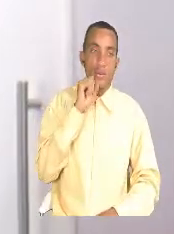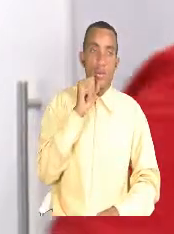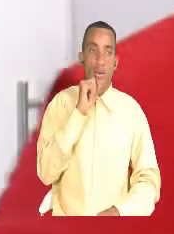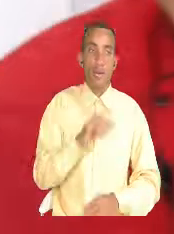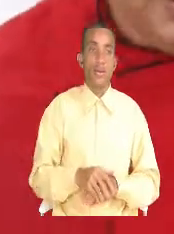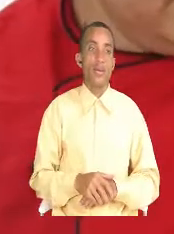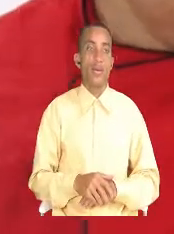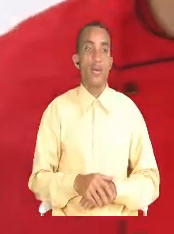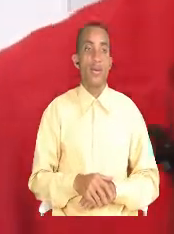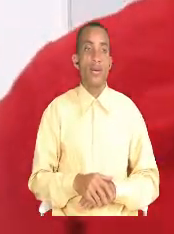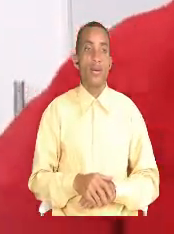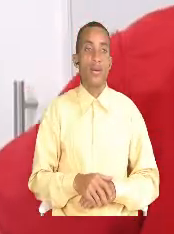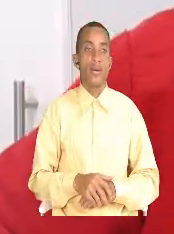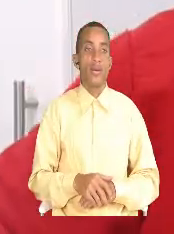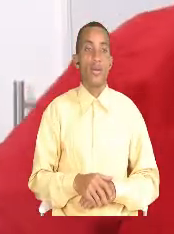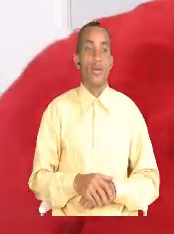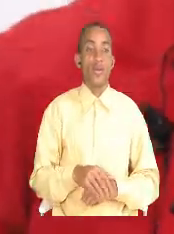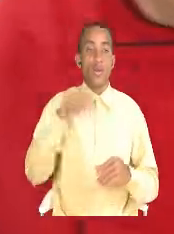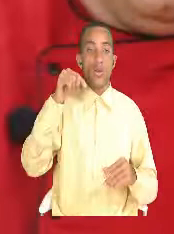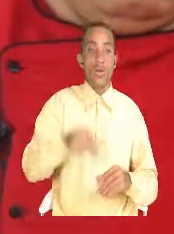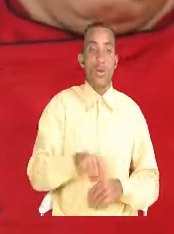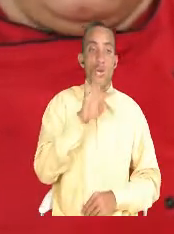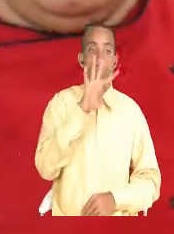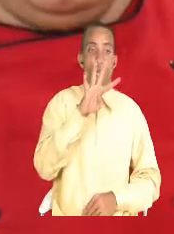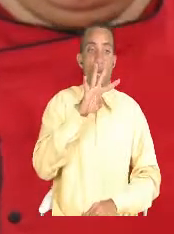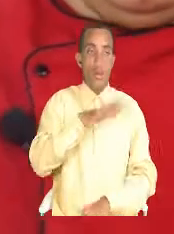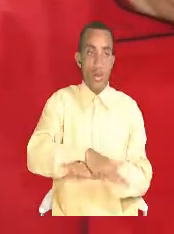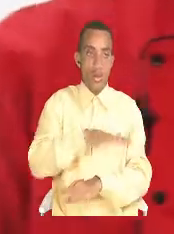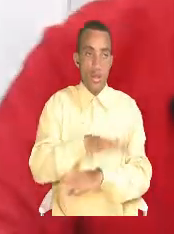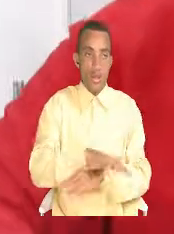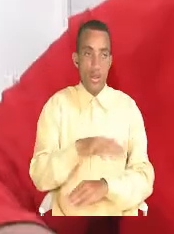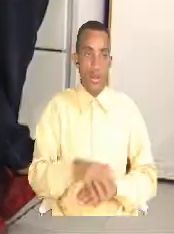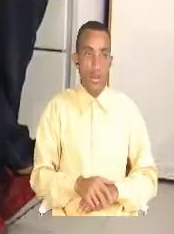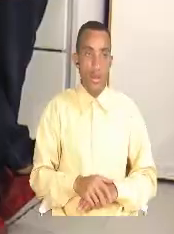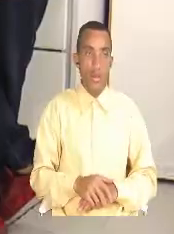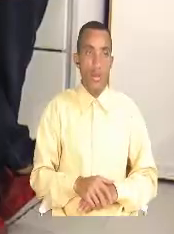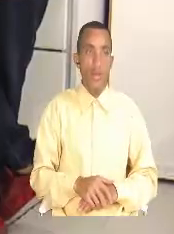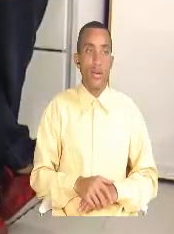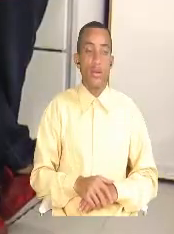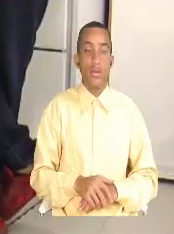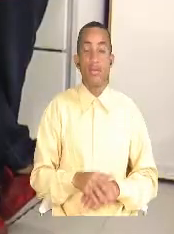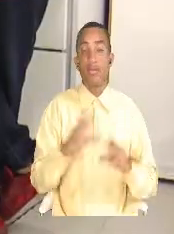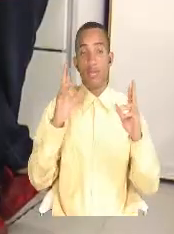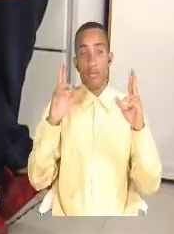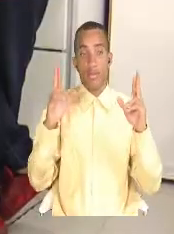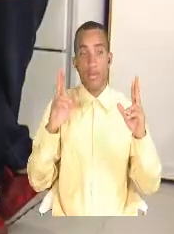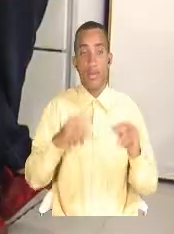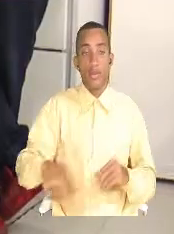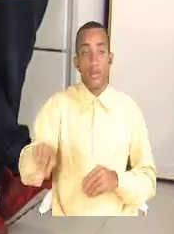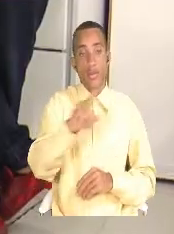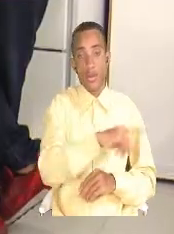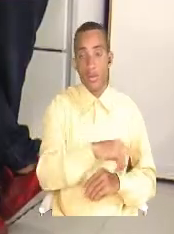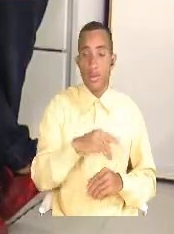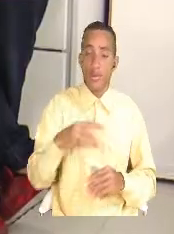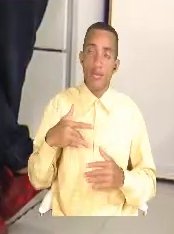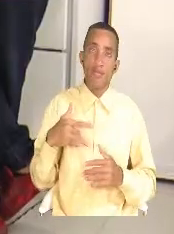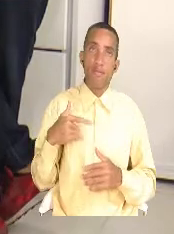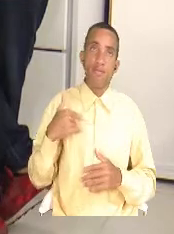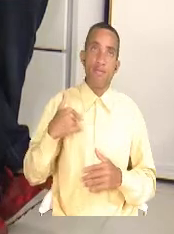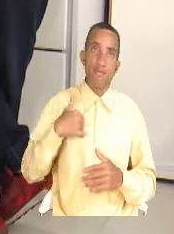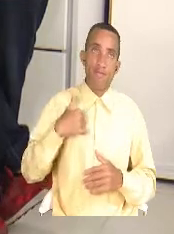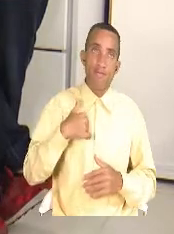Esperamos recuerden que es hoy desde las 4 de la tarde. Ah, bueno. Precisamente hoy. Esperamos que de su corazón,